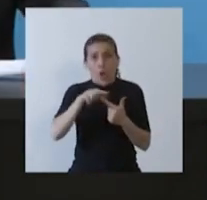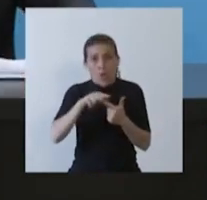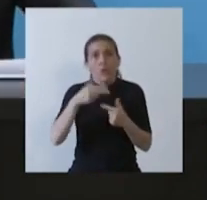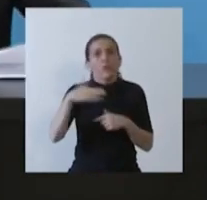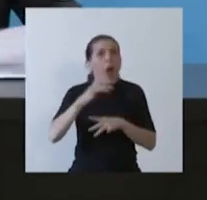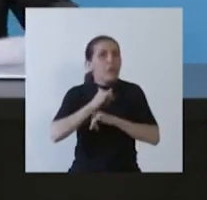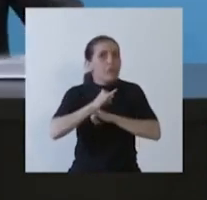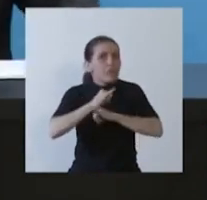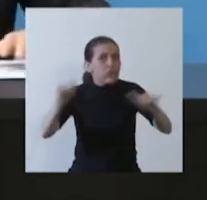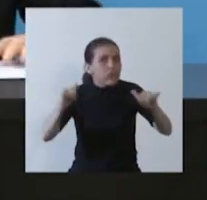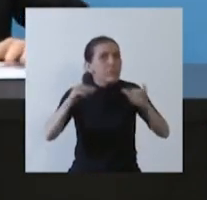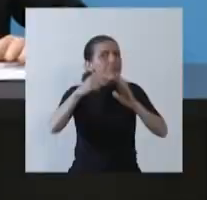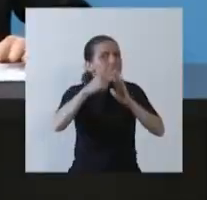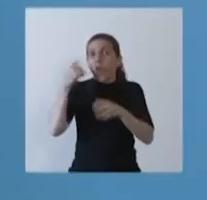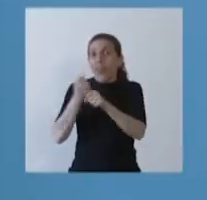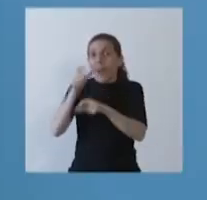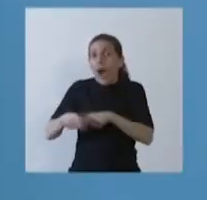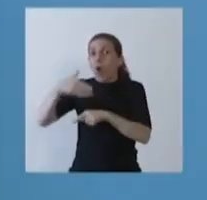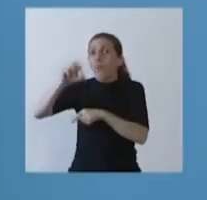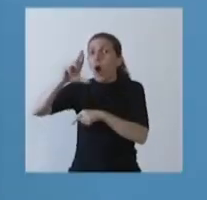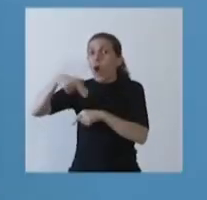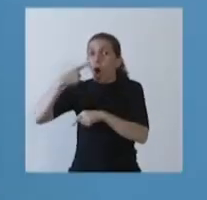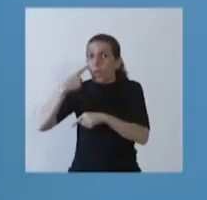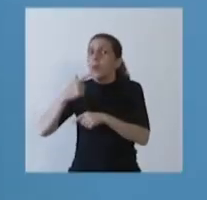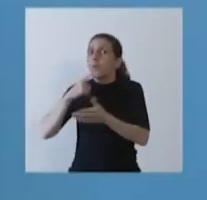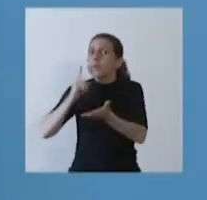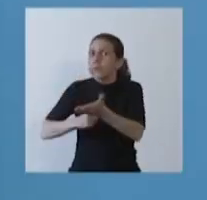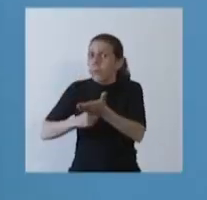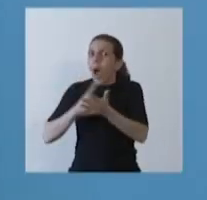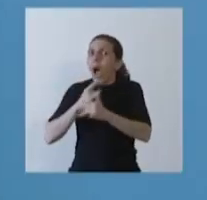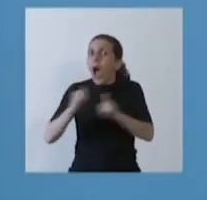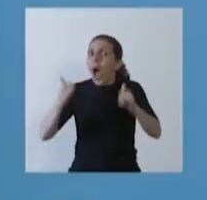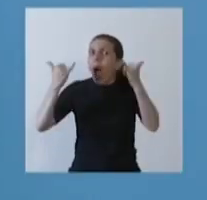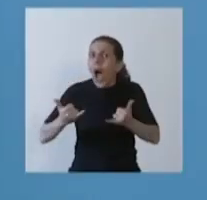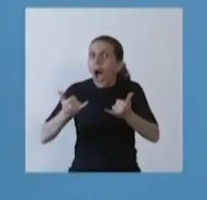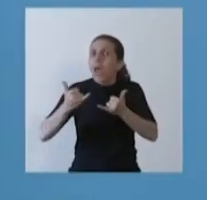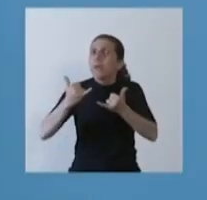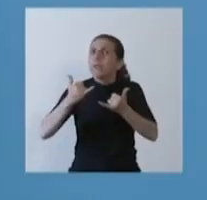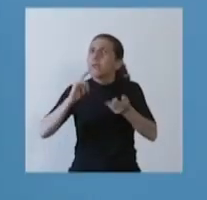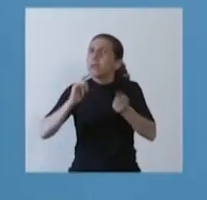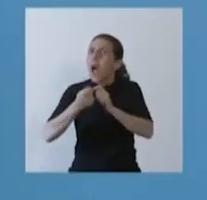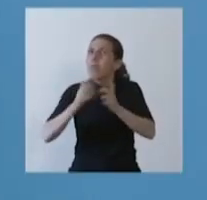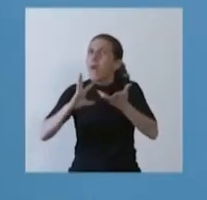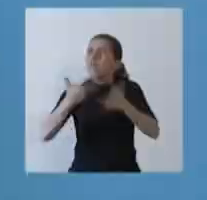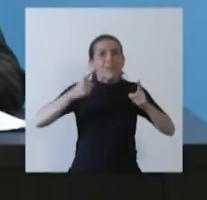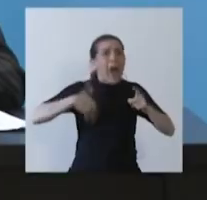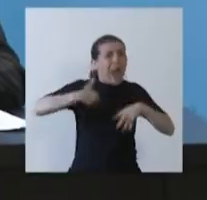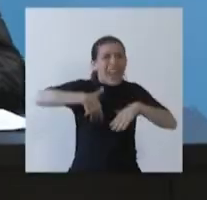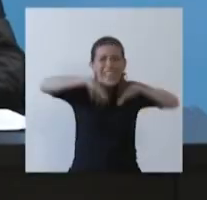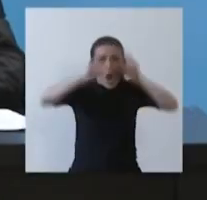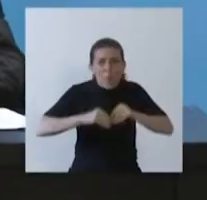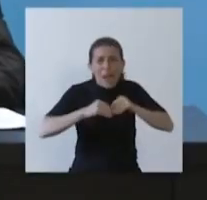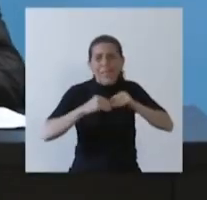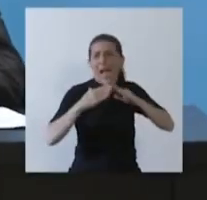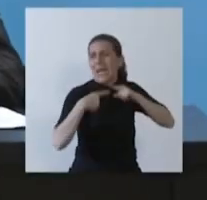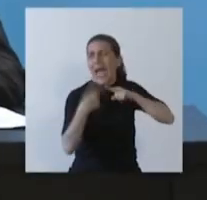argentina enfrentar a la pandemia del nuevo coronavirus también en el ámbito económico el gobierno anunció el martes un paquete que incluye una